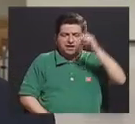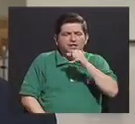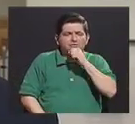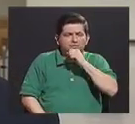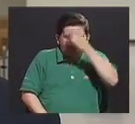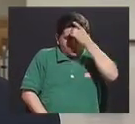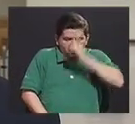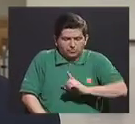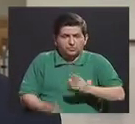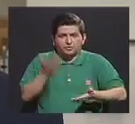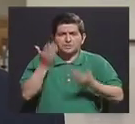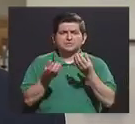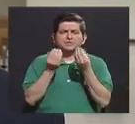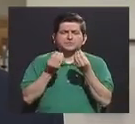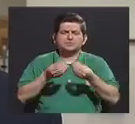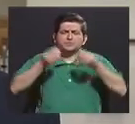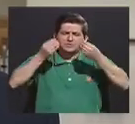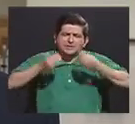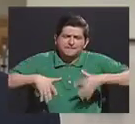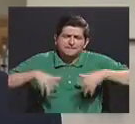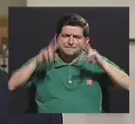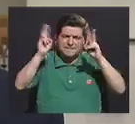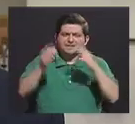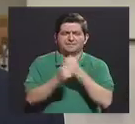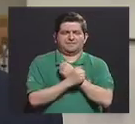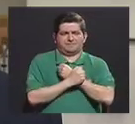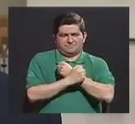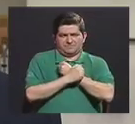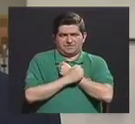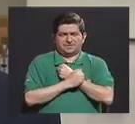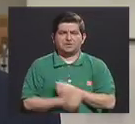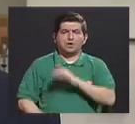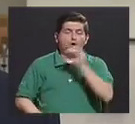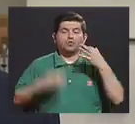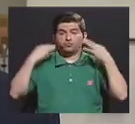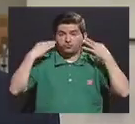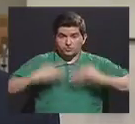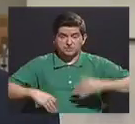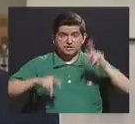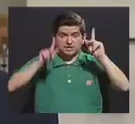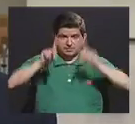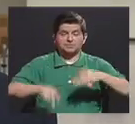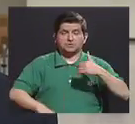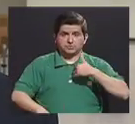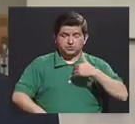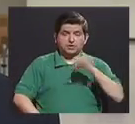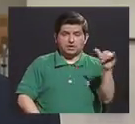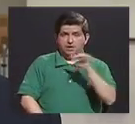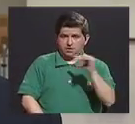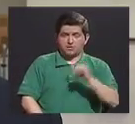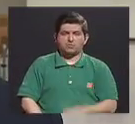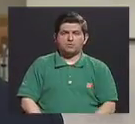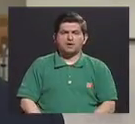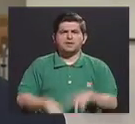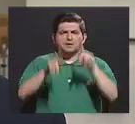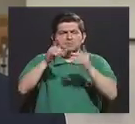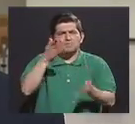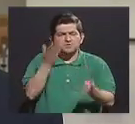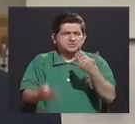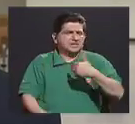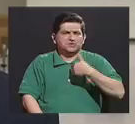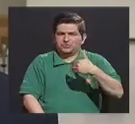Como por ejemplo la gran cantidad de pérdidas desde el punto de vista afectivo y físico que tiene el individuo y también que hay alguna personas que no